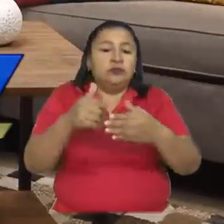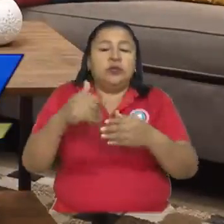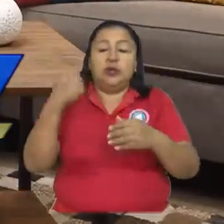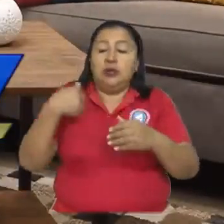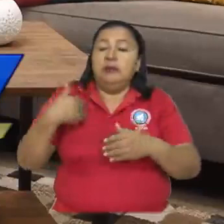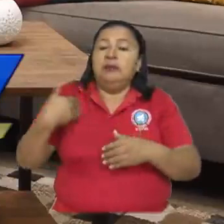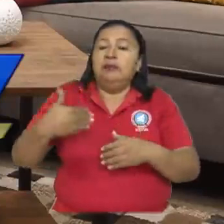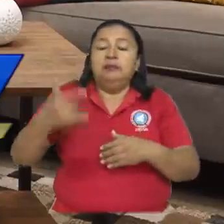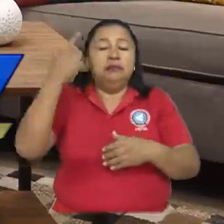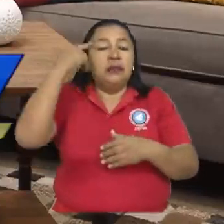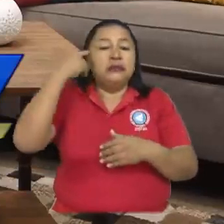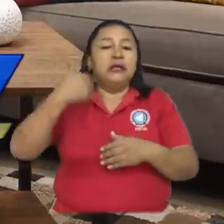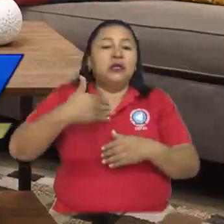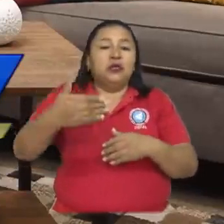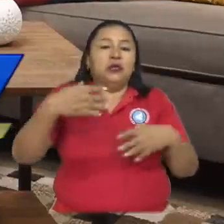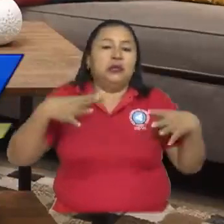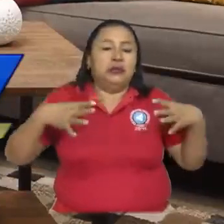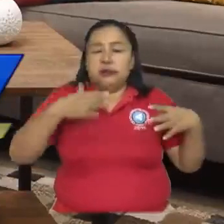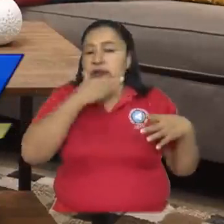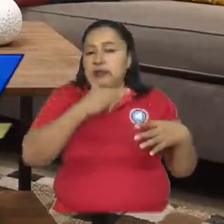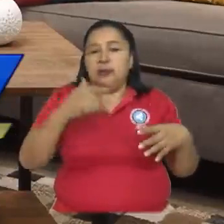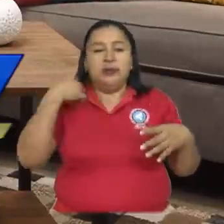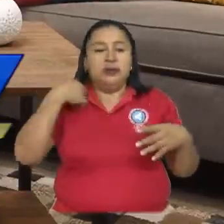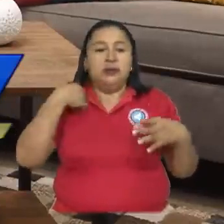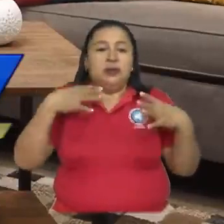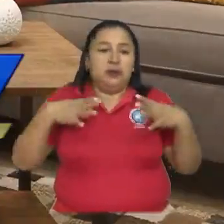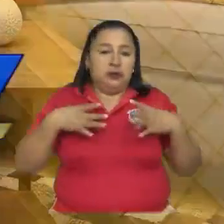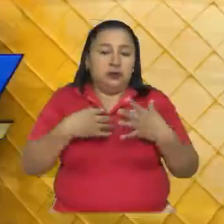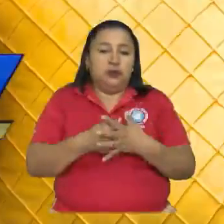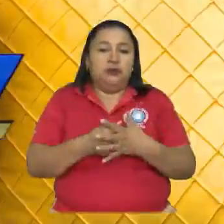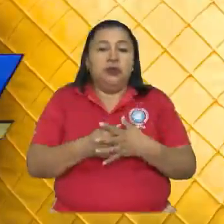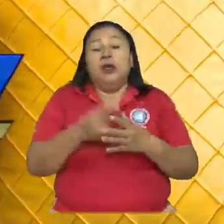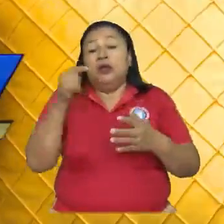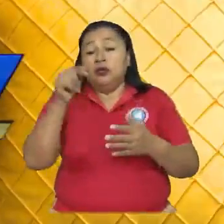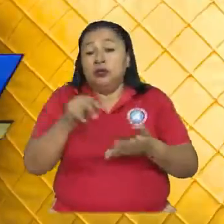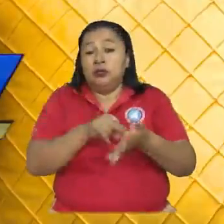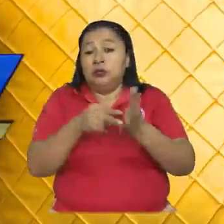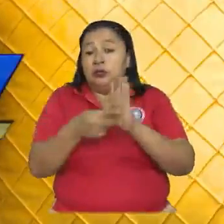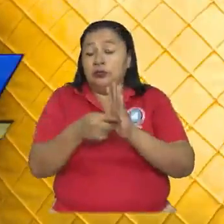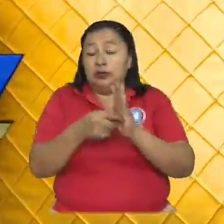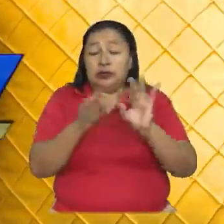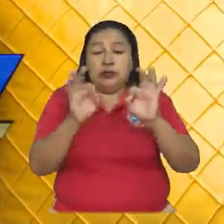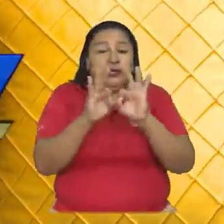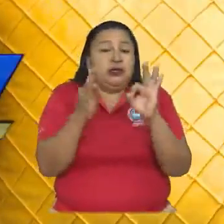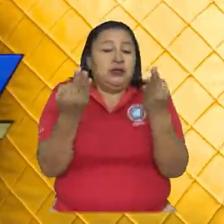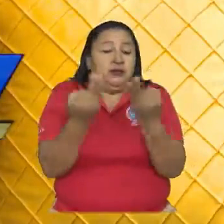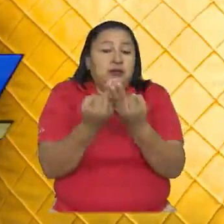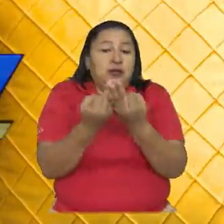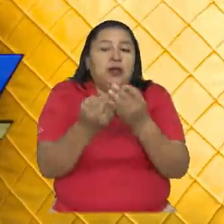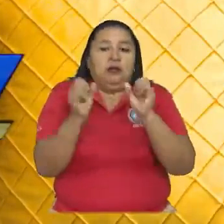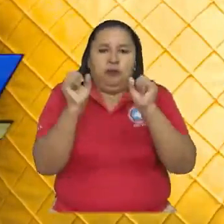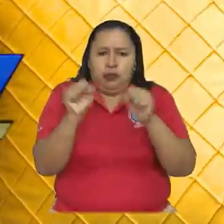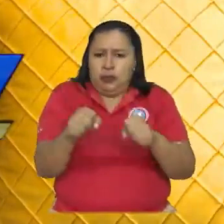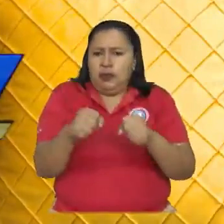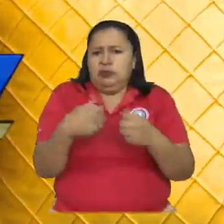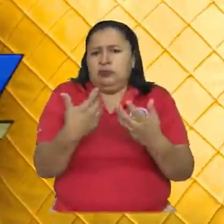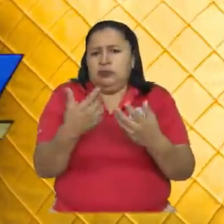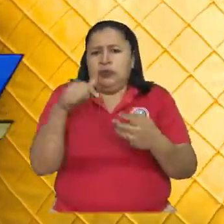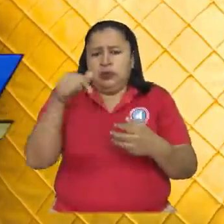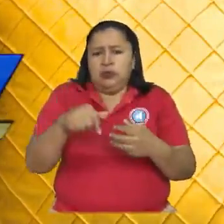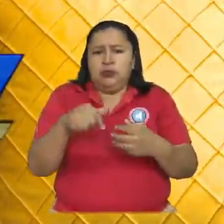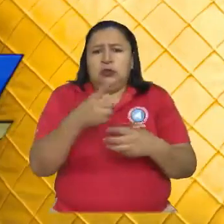alta. Y para nosotros significa, por ejemplo, eso se, las familias pueden trasladar eso en